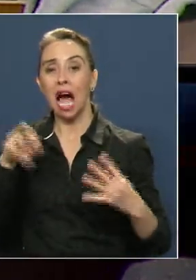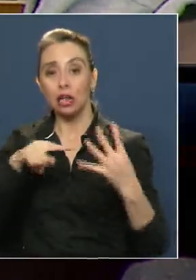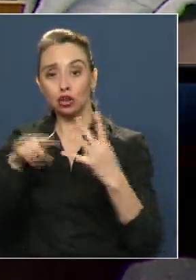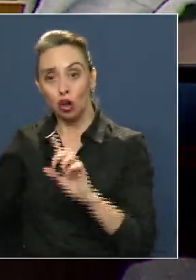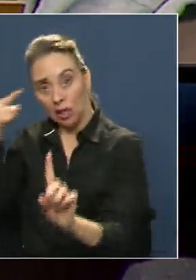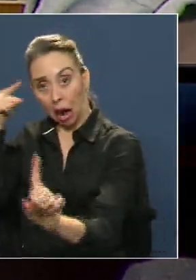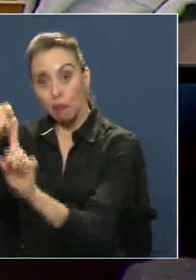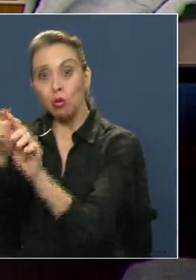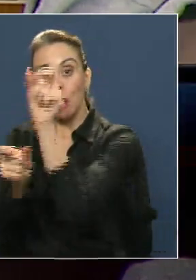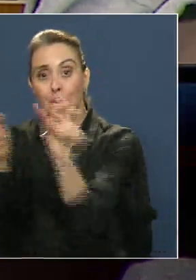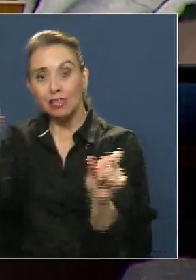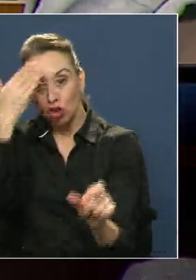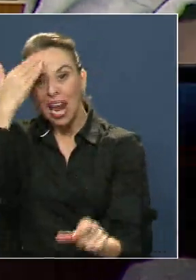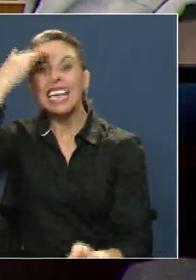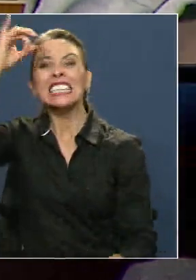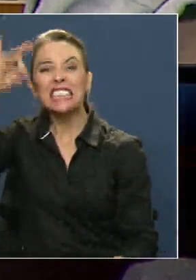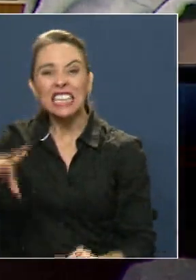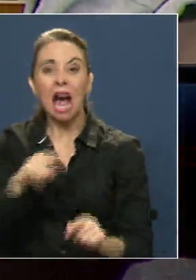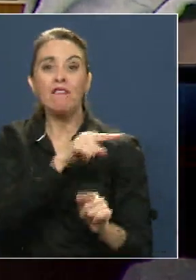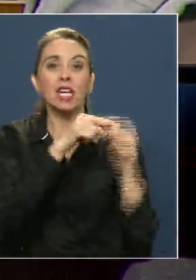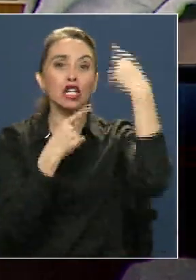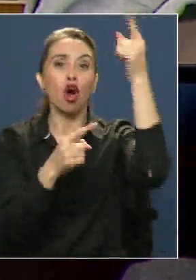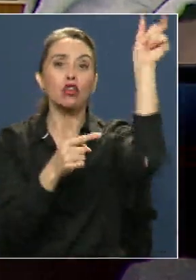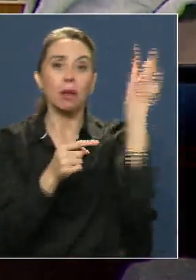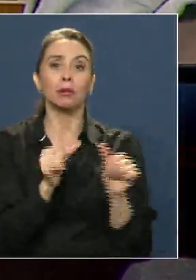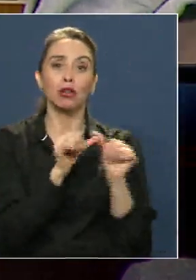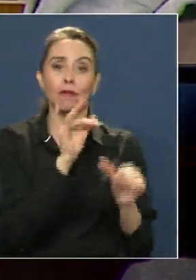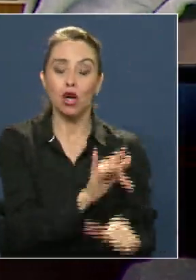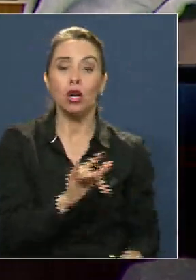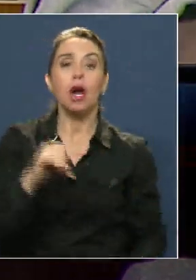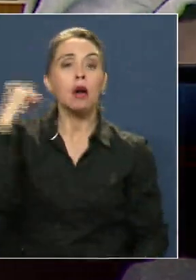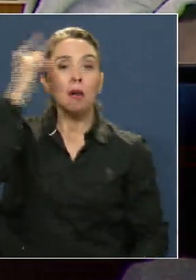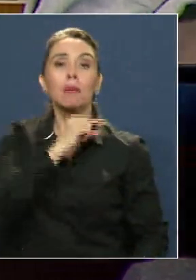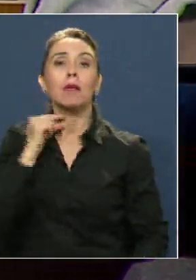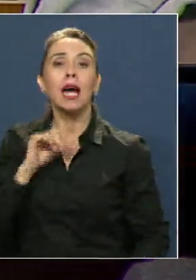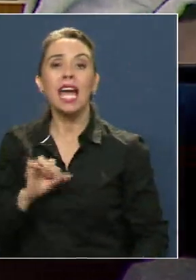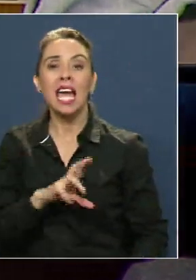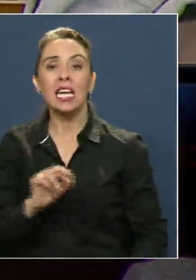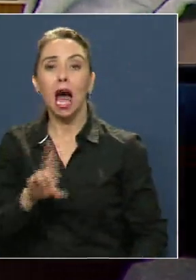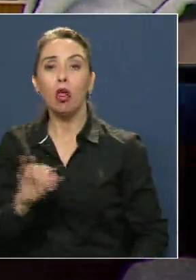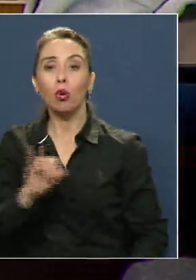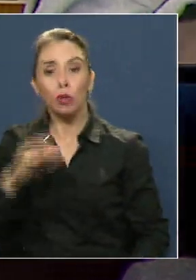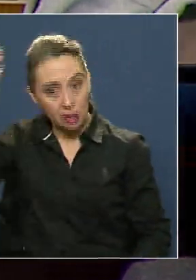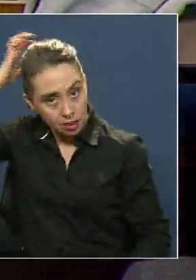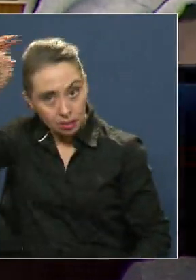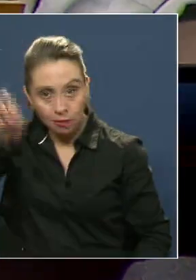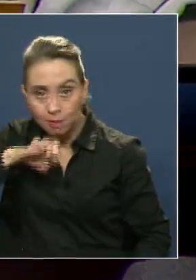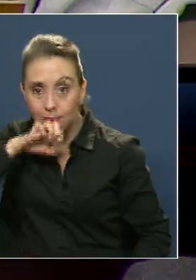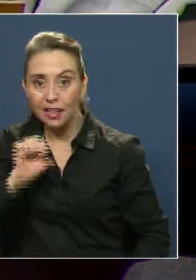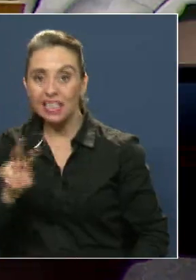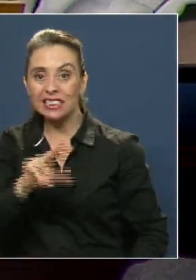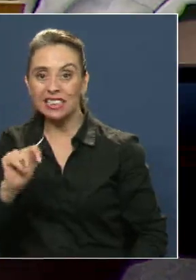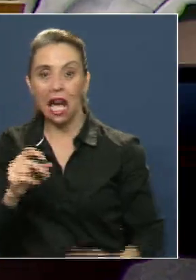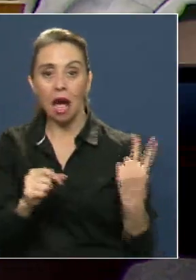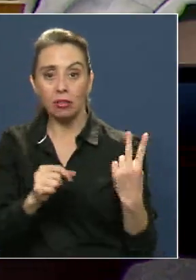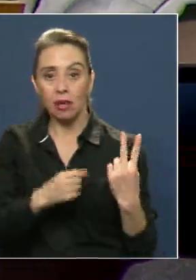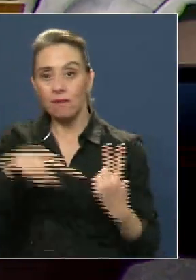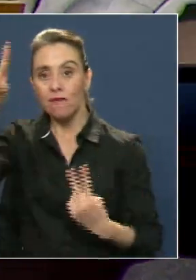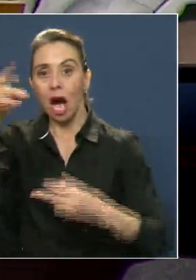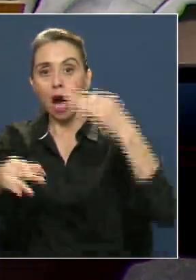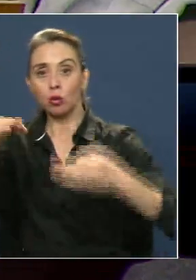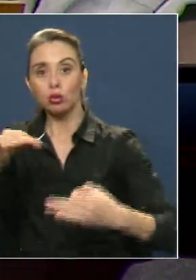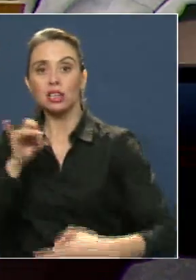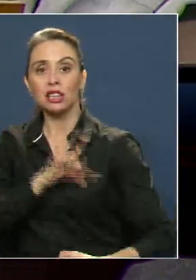encubridores. Y quiero ser muy claro, a Francisco Javier Errázuri y a Ricardo Esati, que hoy día enfrentan a la justicia en Chile,